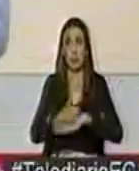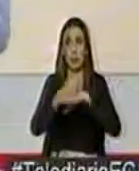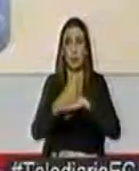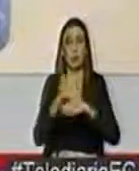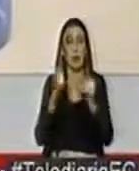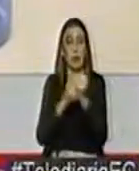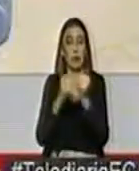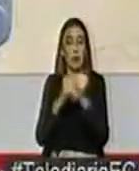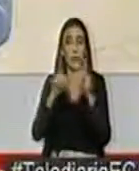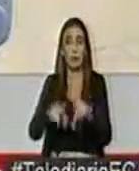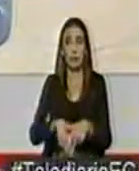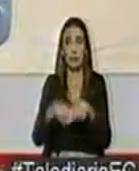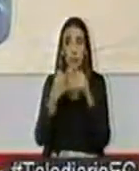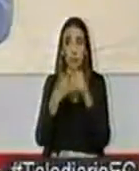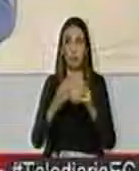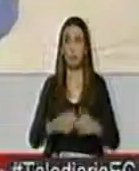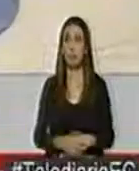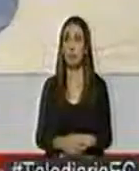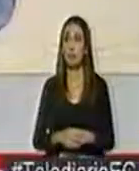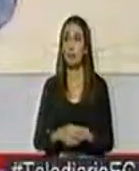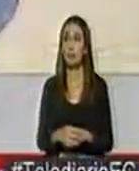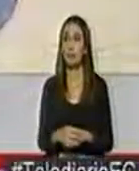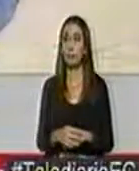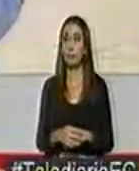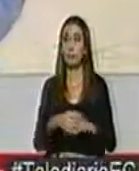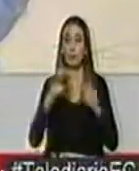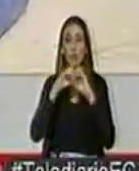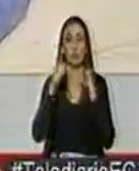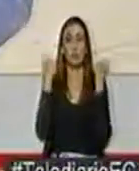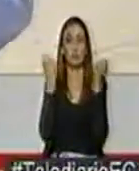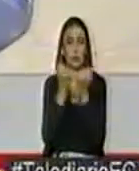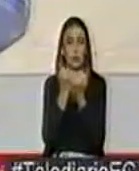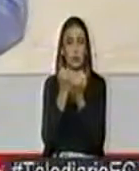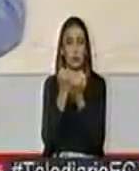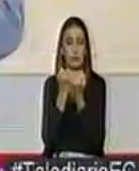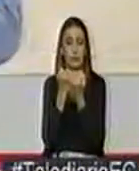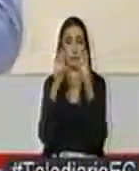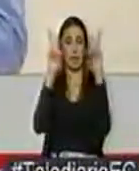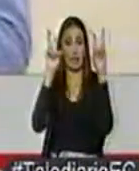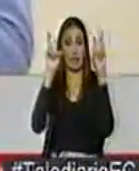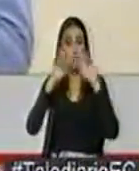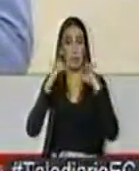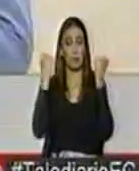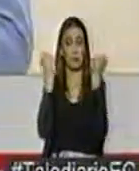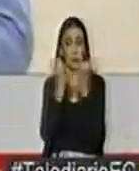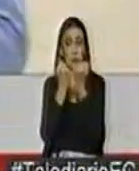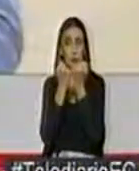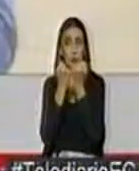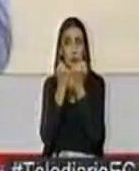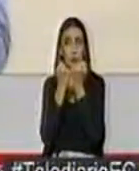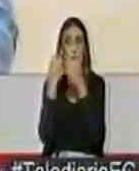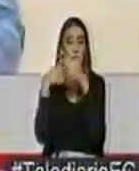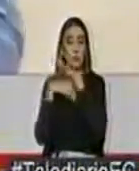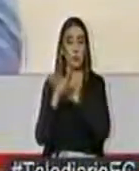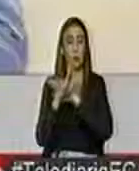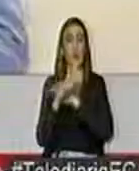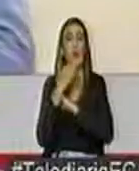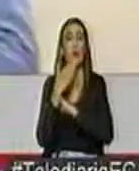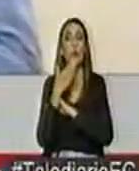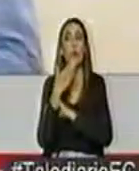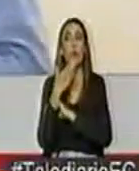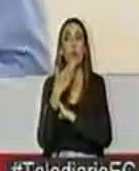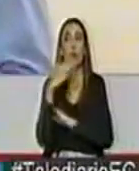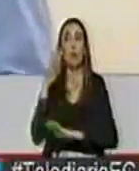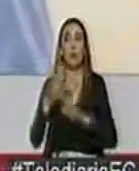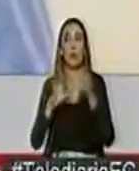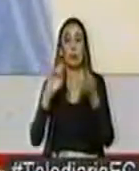minutos empezará aquí? Desde la perspectiva de lo social se nos ha pedido a nosotros que los ministros que han ingresado recién al gabinete, recuerden que recién